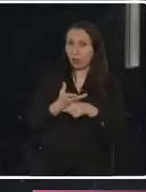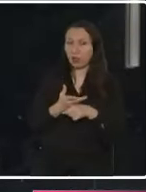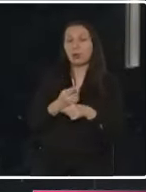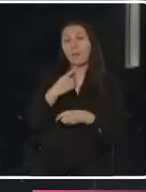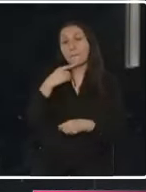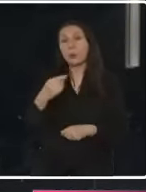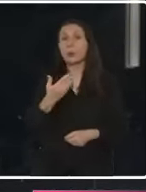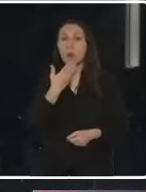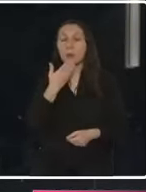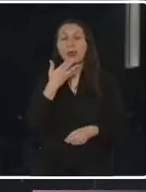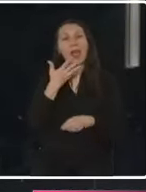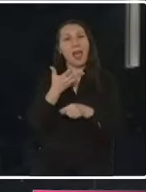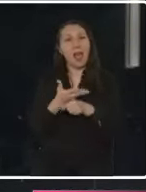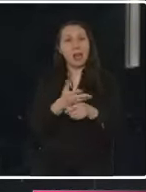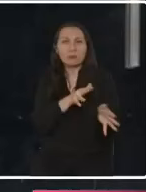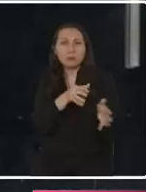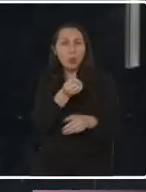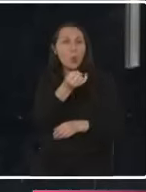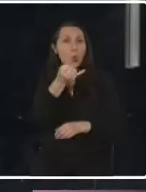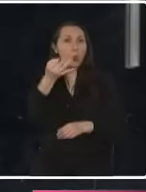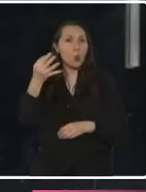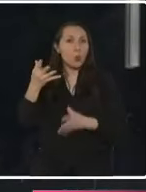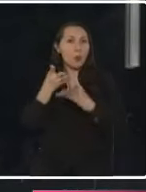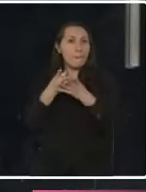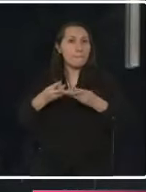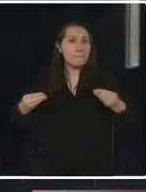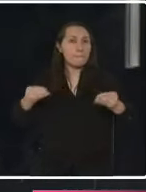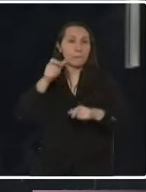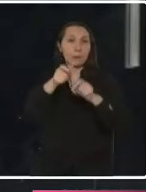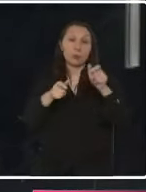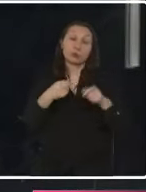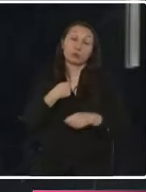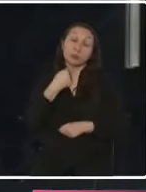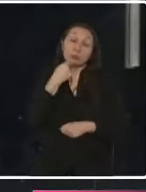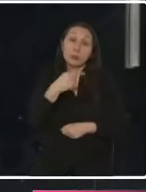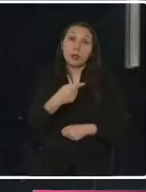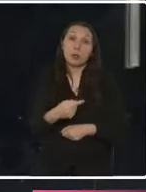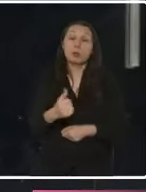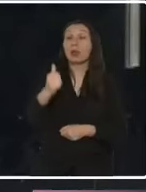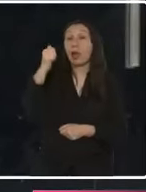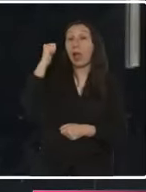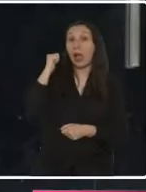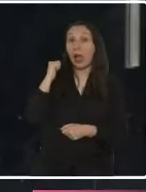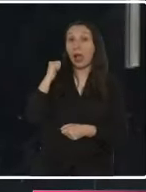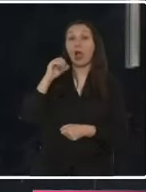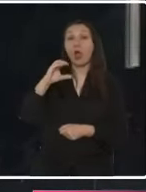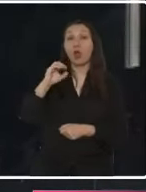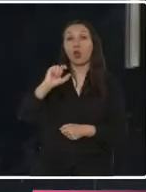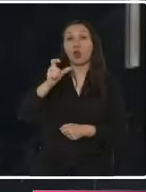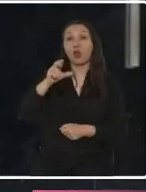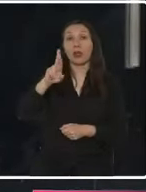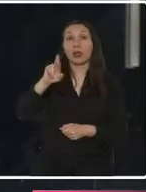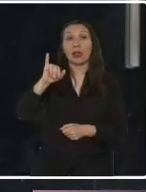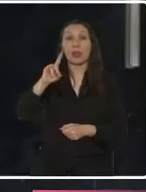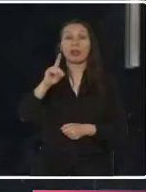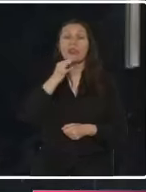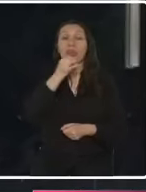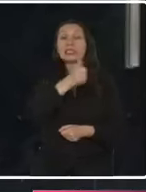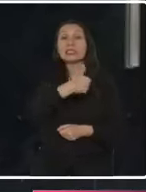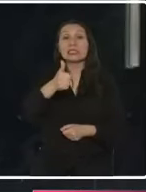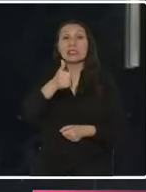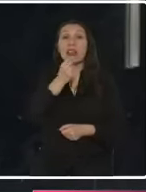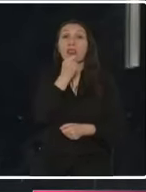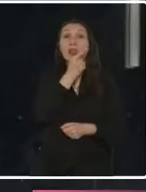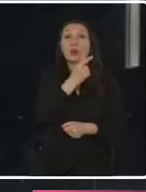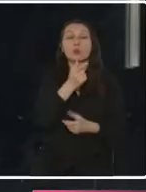también preguntarle si se maneja una cifra de desaparecidos. Esto se lo consulto porque ayer en el Congreso se habló de 66 denuncias